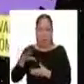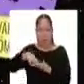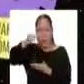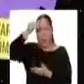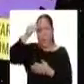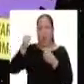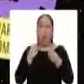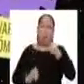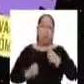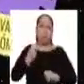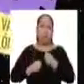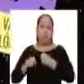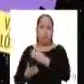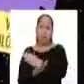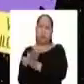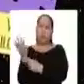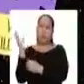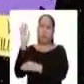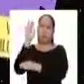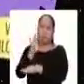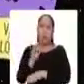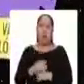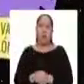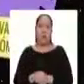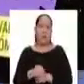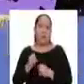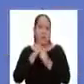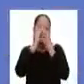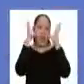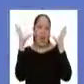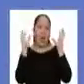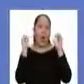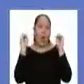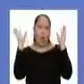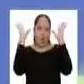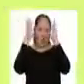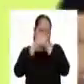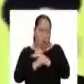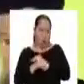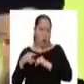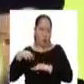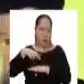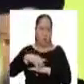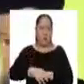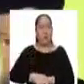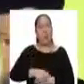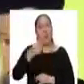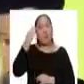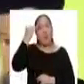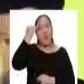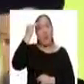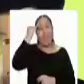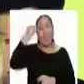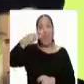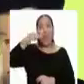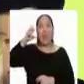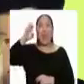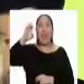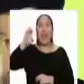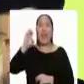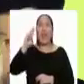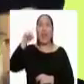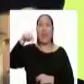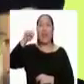kilómetros durante el día o incluso de noche. Alucina que Hernando Pizarro, el hermano de Francisco